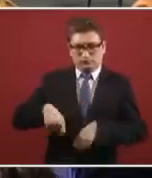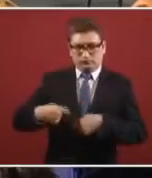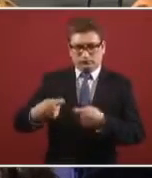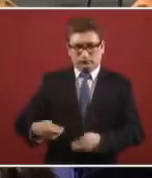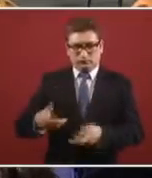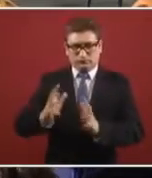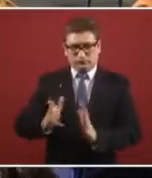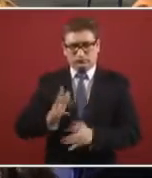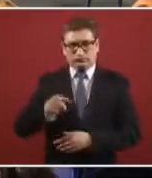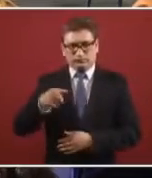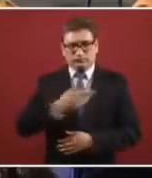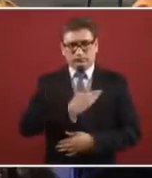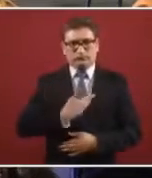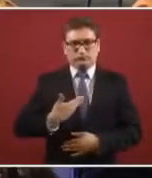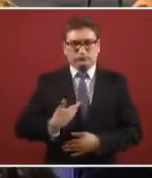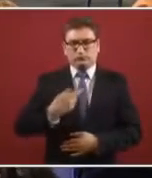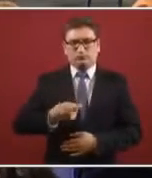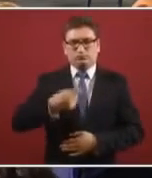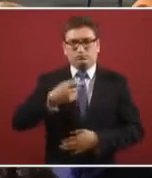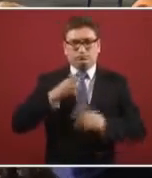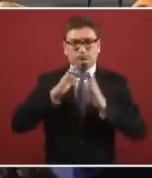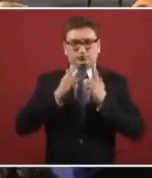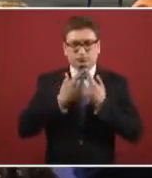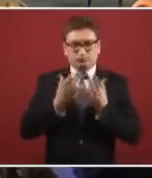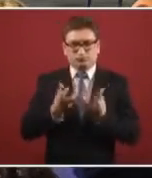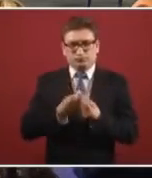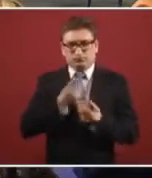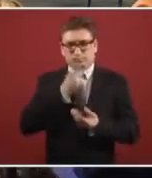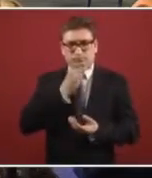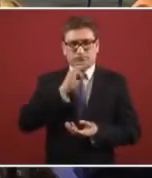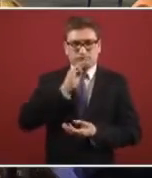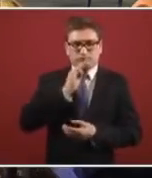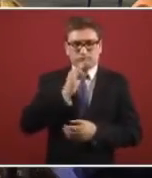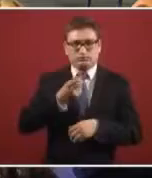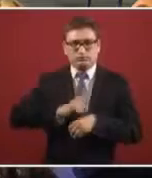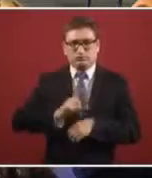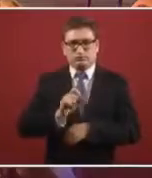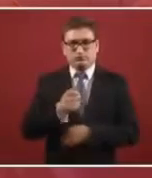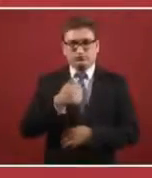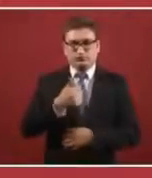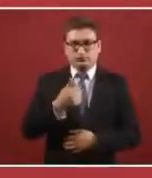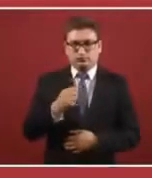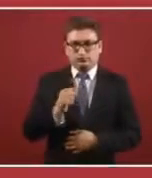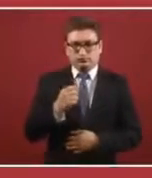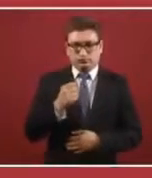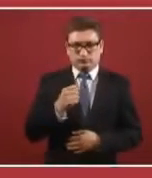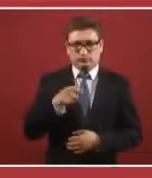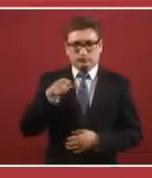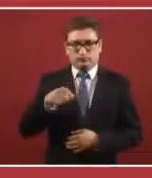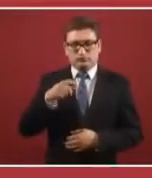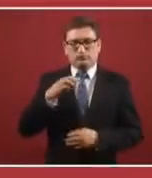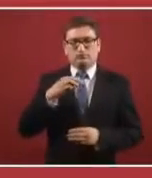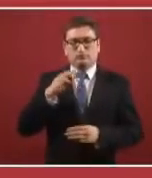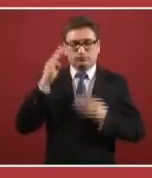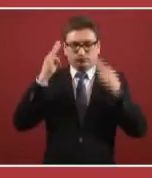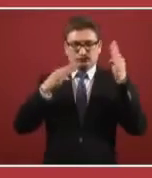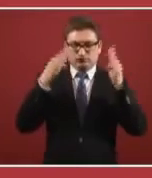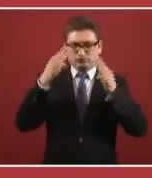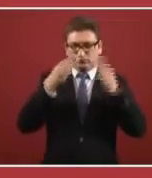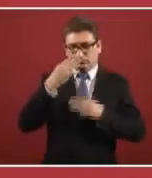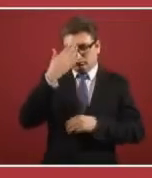electo sostuvo So, la primera reunión con los padres This y is madres where de the familia el día 26 de president septiembre en el met Museo de Memoria y Tolerancia the de la Ciudad de 26th